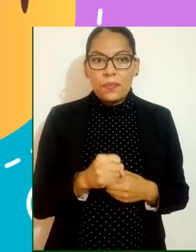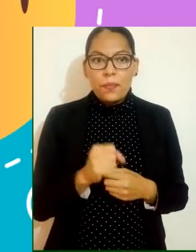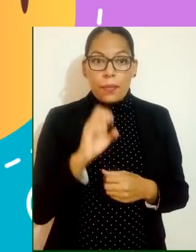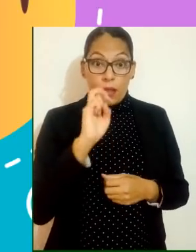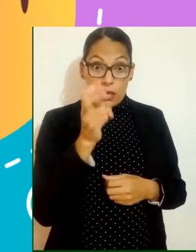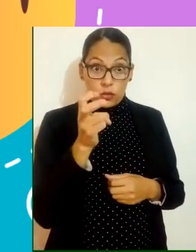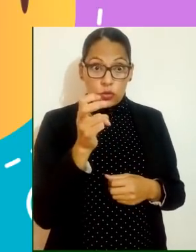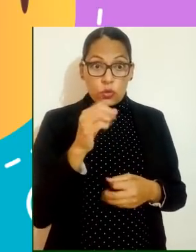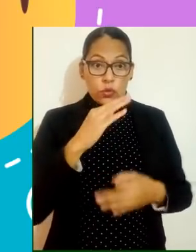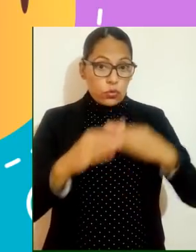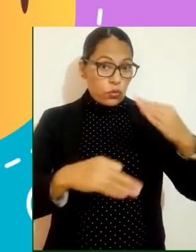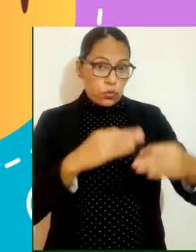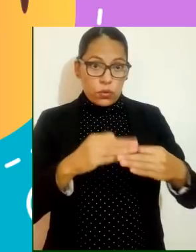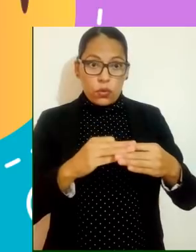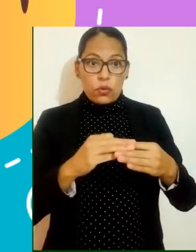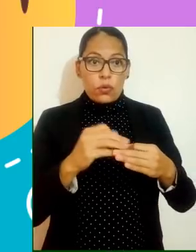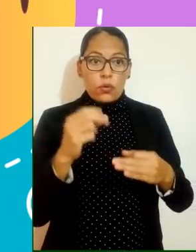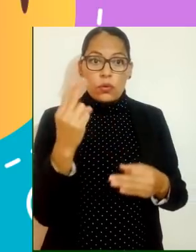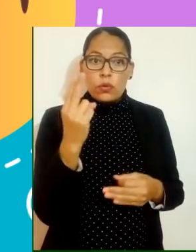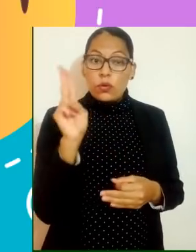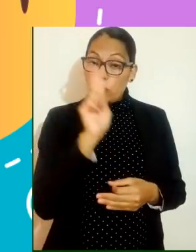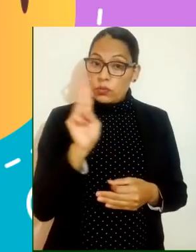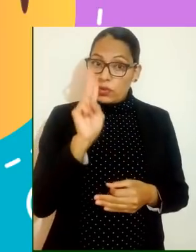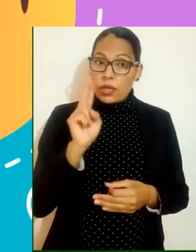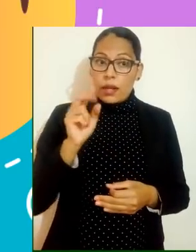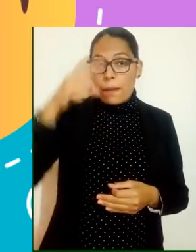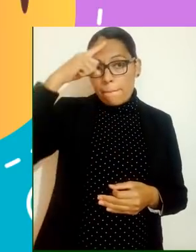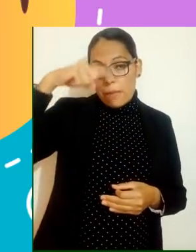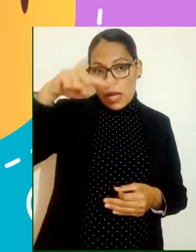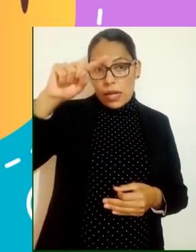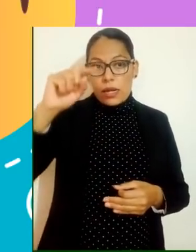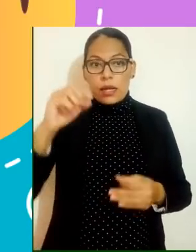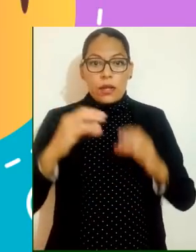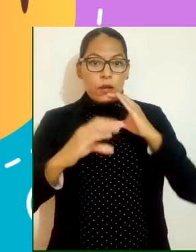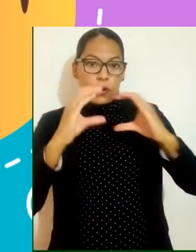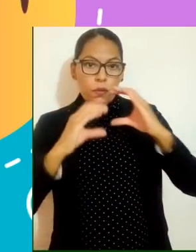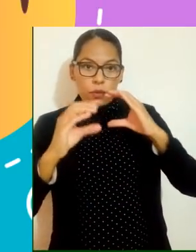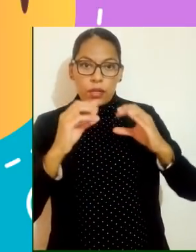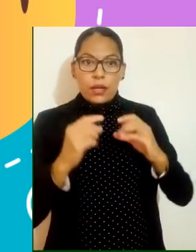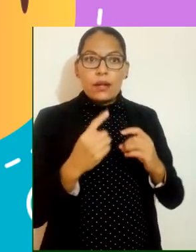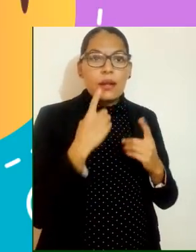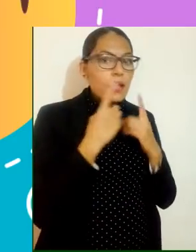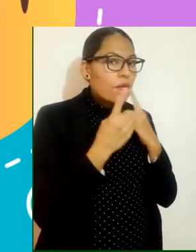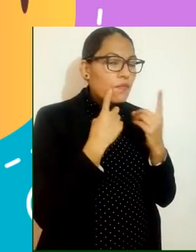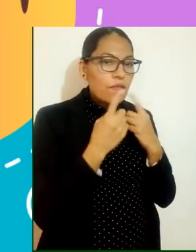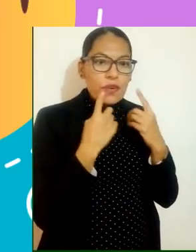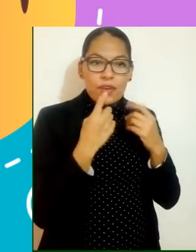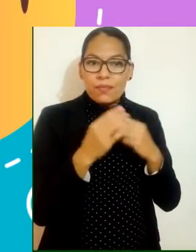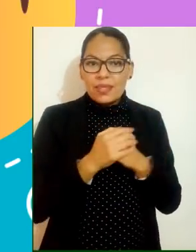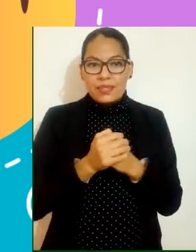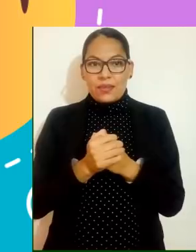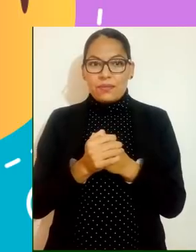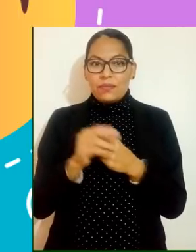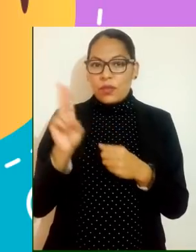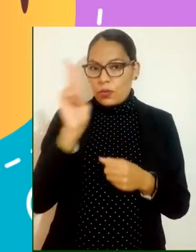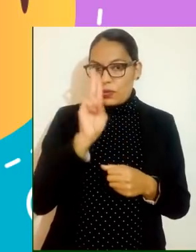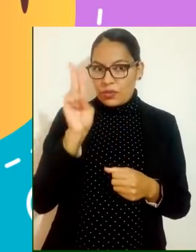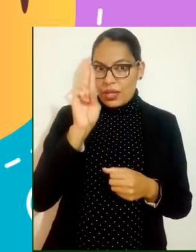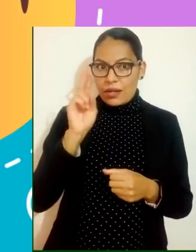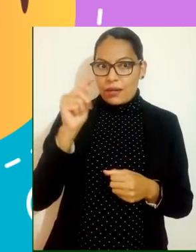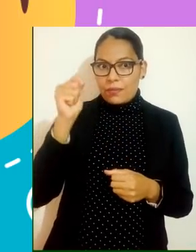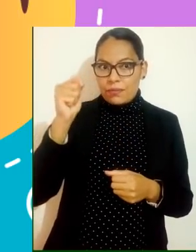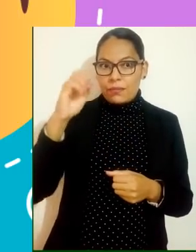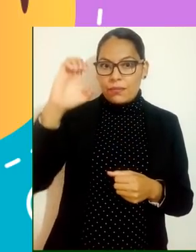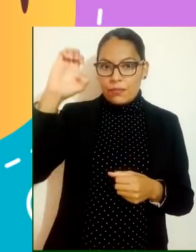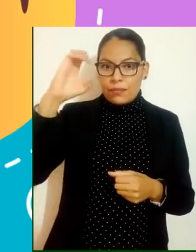utilizas, como el WhatsApp, el correo electrónico o las redes sociales. Te diré que así como tú